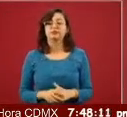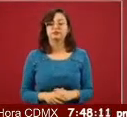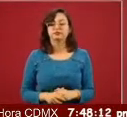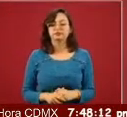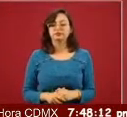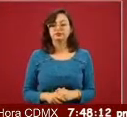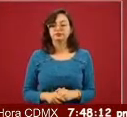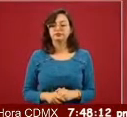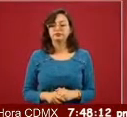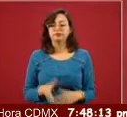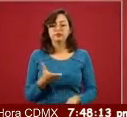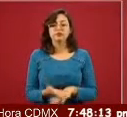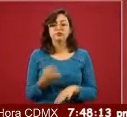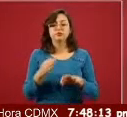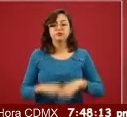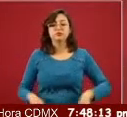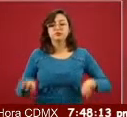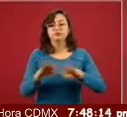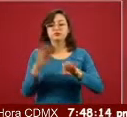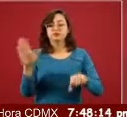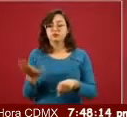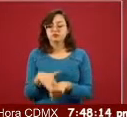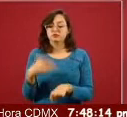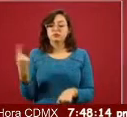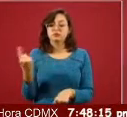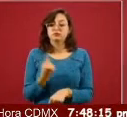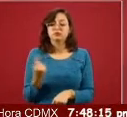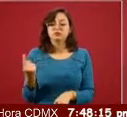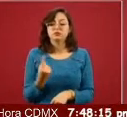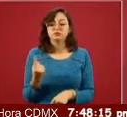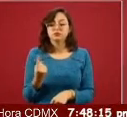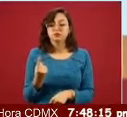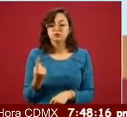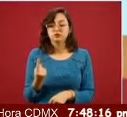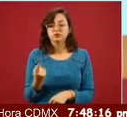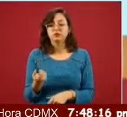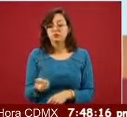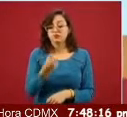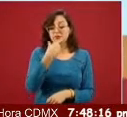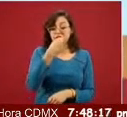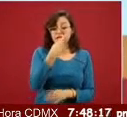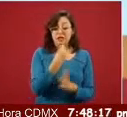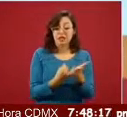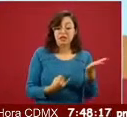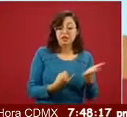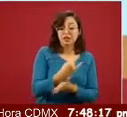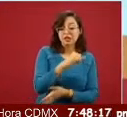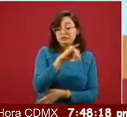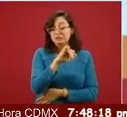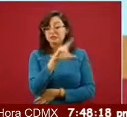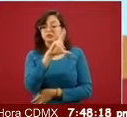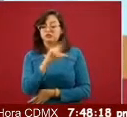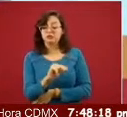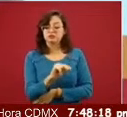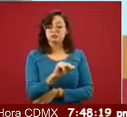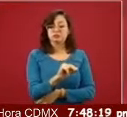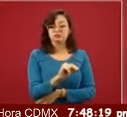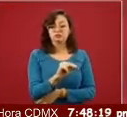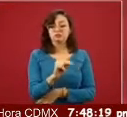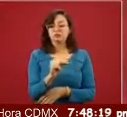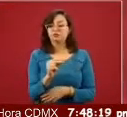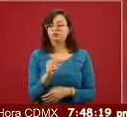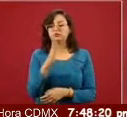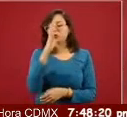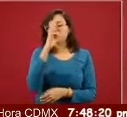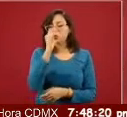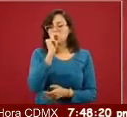Y esto es muy relevante porque el momento de decisión de uso de los medicamentos no puede ser demasiado lento,